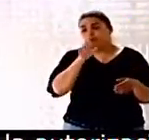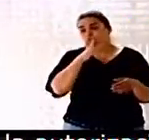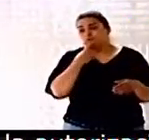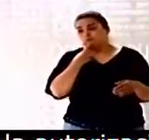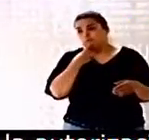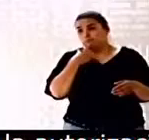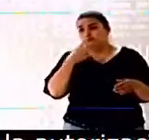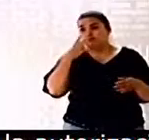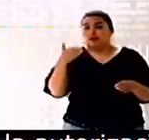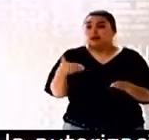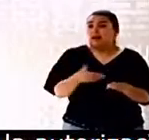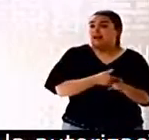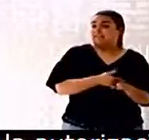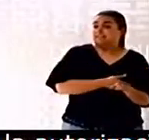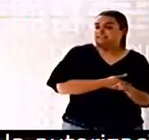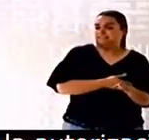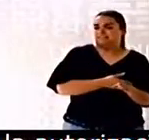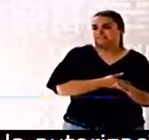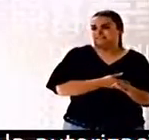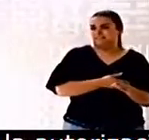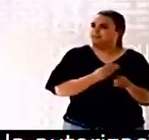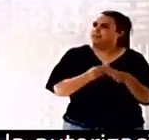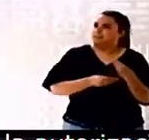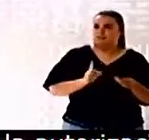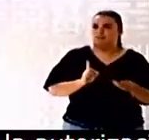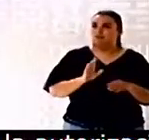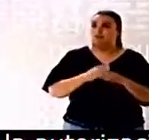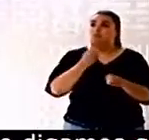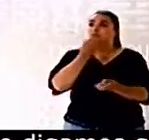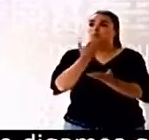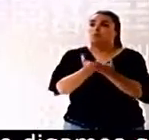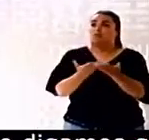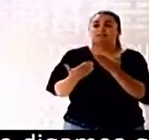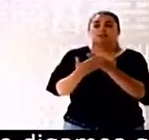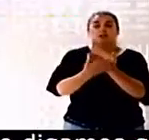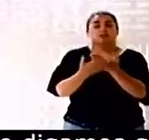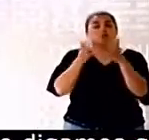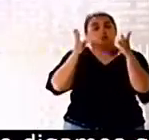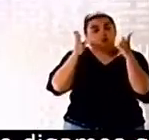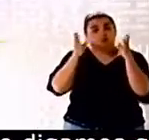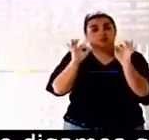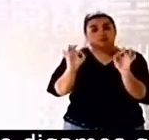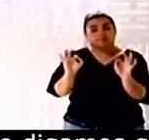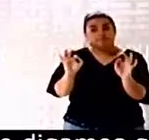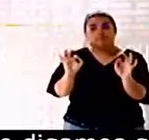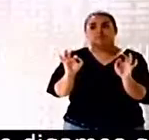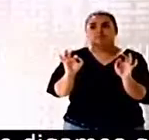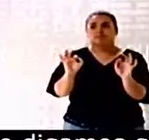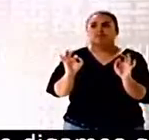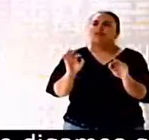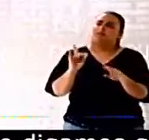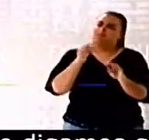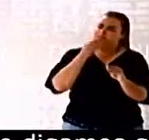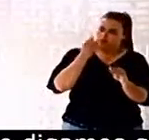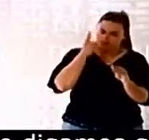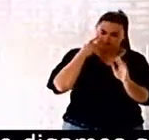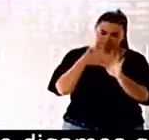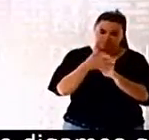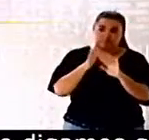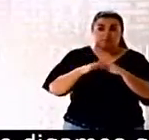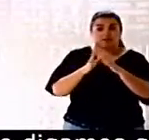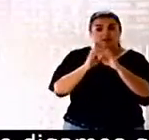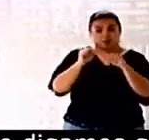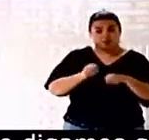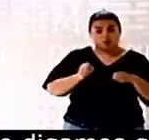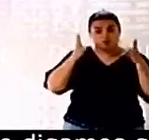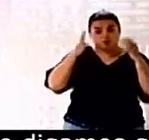hecho preceptivo para que esa propuesta del Consejo de Gobierno llegue, mejor dicho, para que ese acuerdo del Consejo